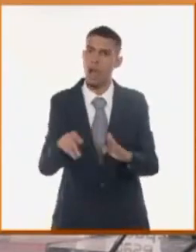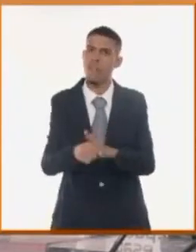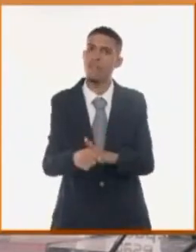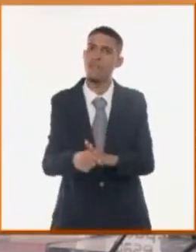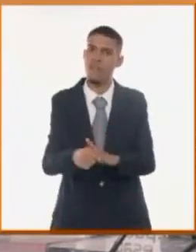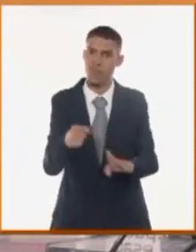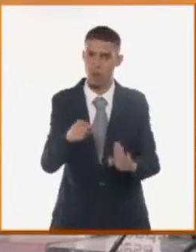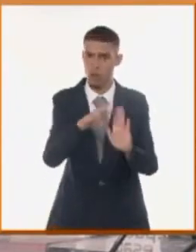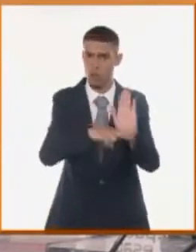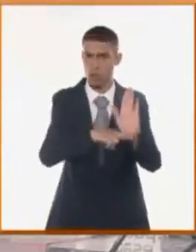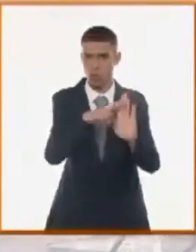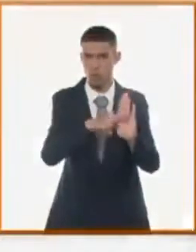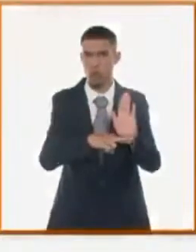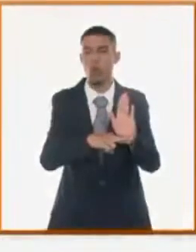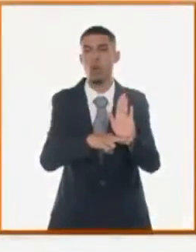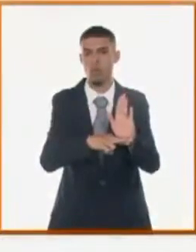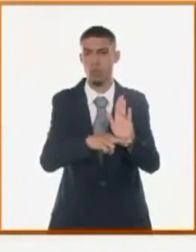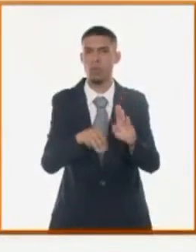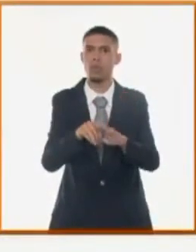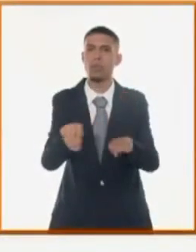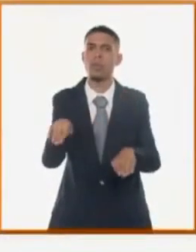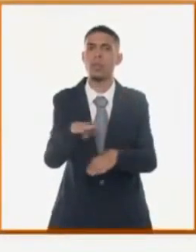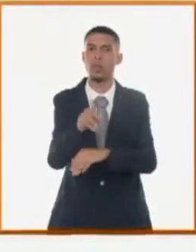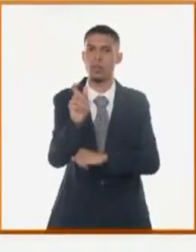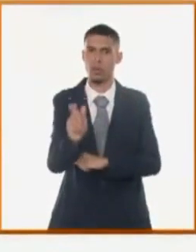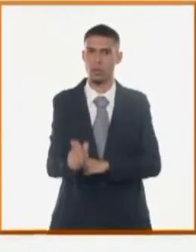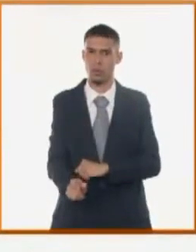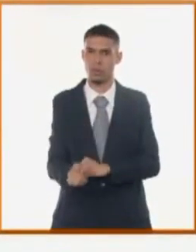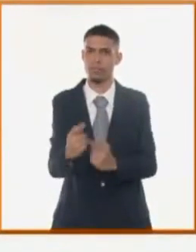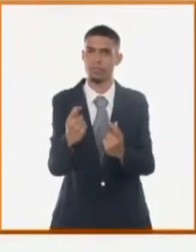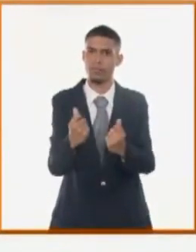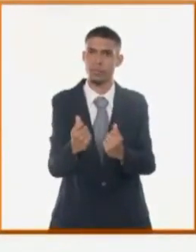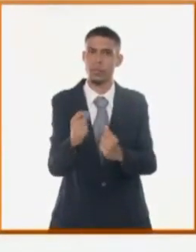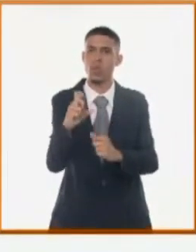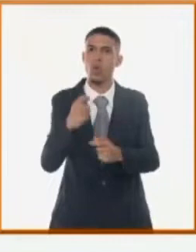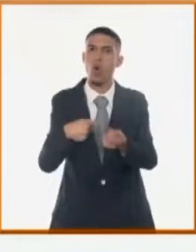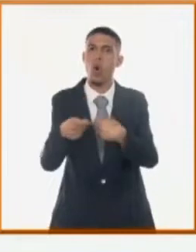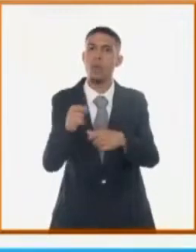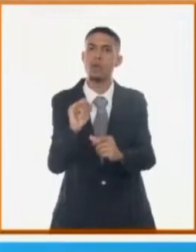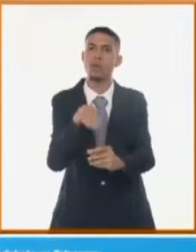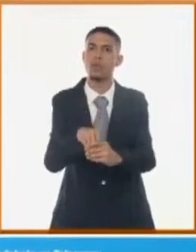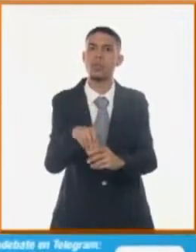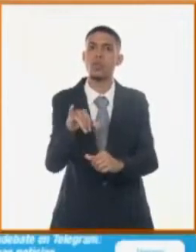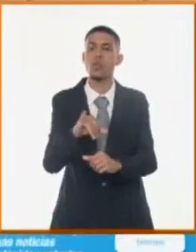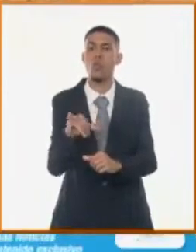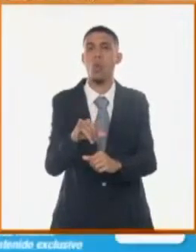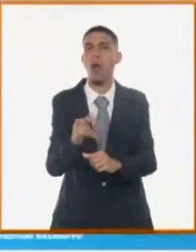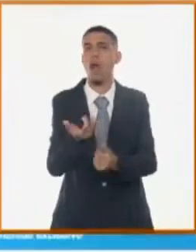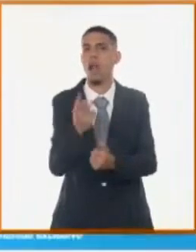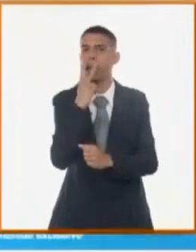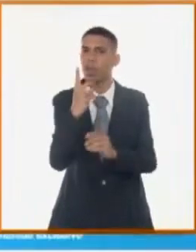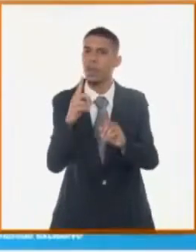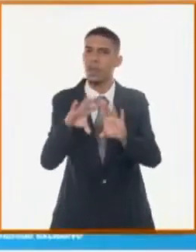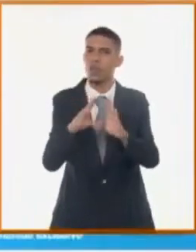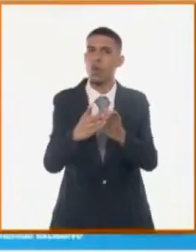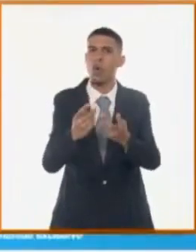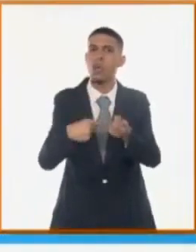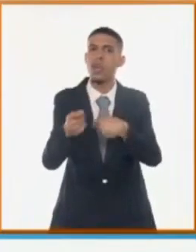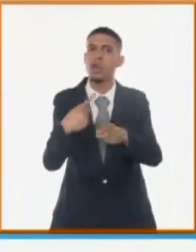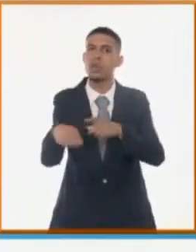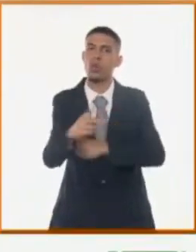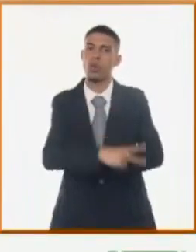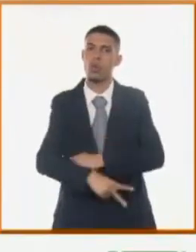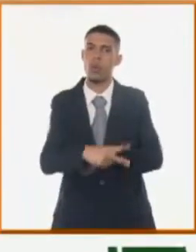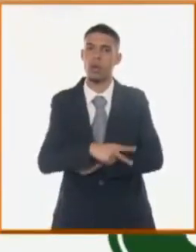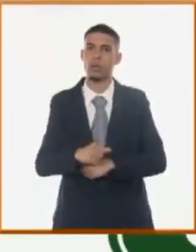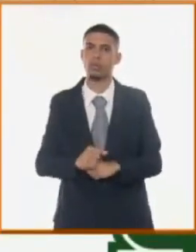resolución conjunta de los ministros de Finanzas y Precios y de Comercio Exterior e Inversión Extranjera, que establece el incremento de